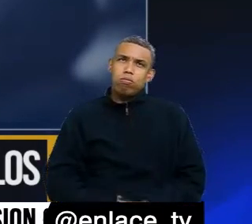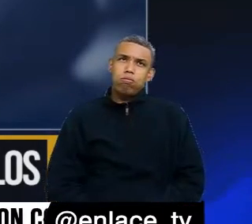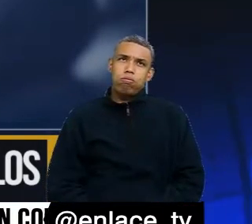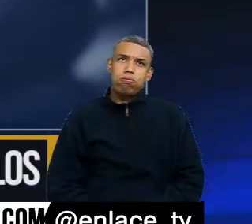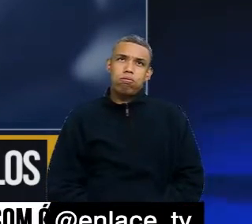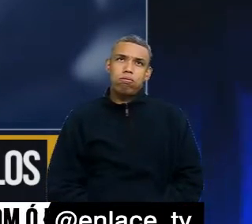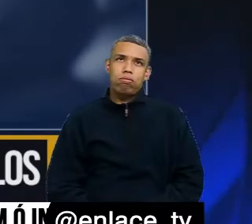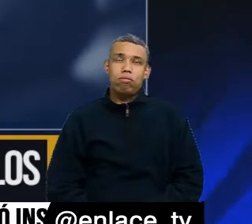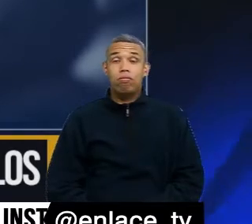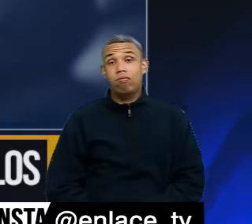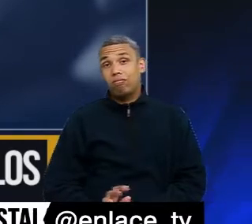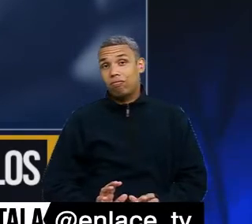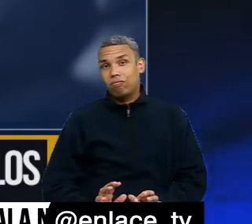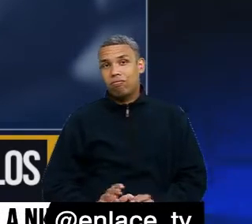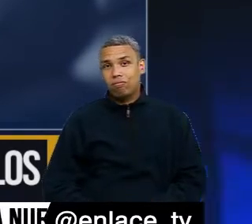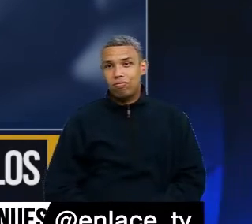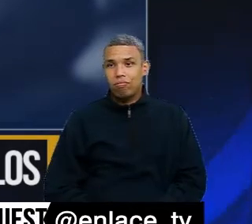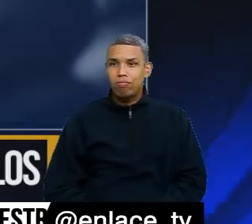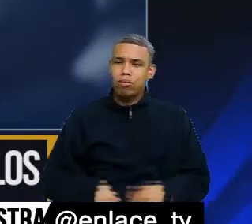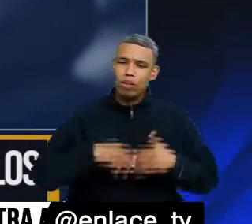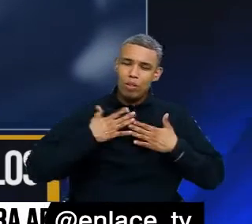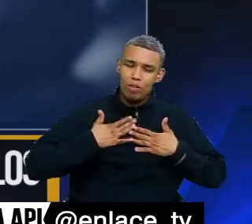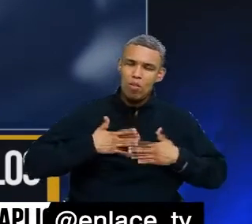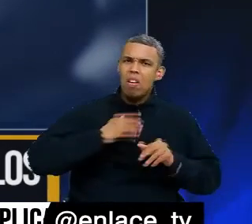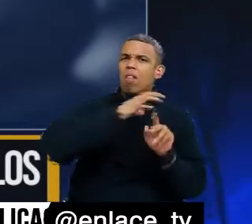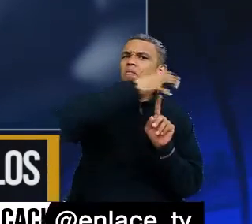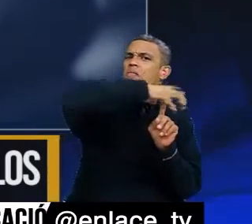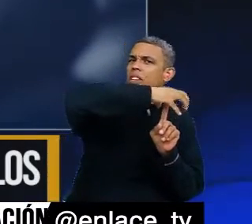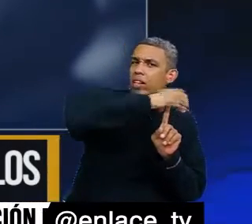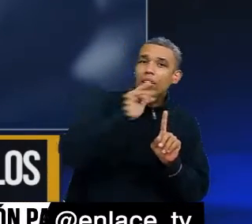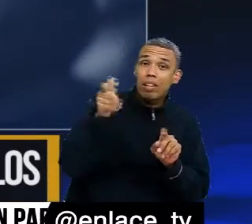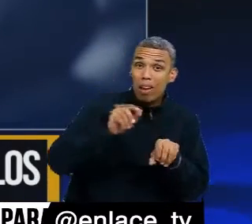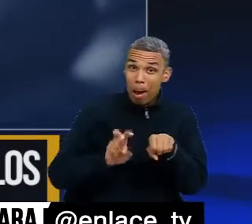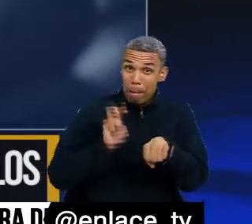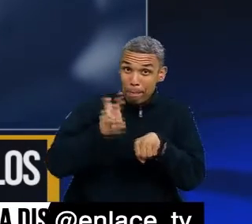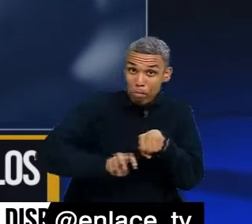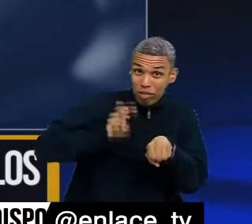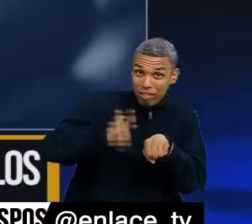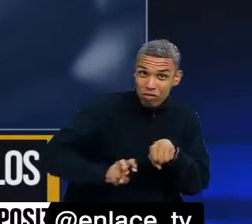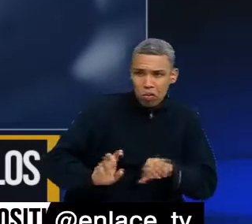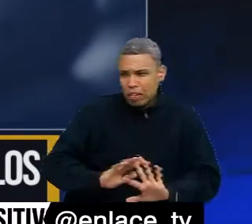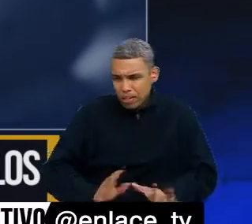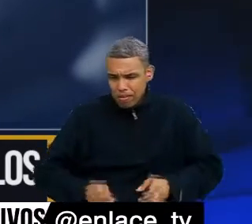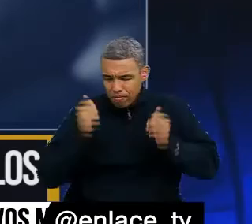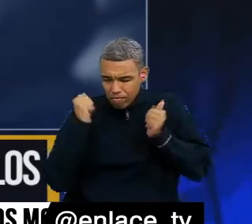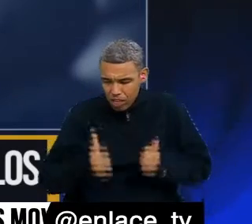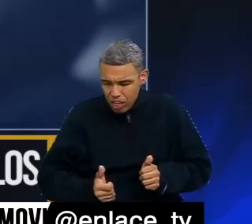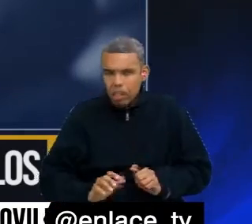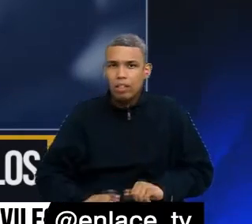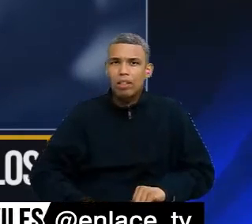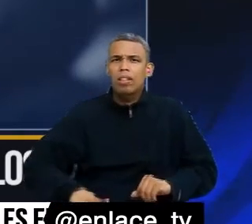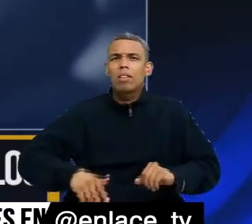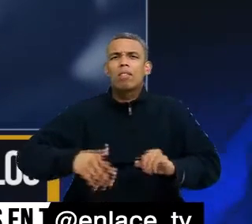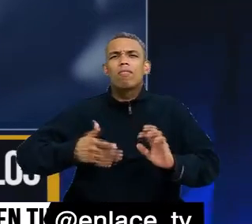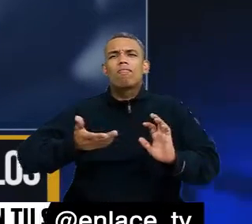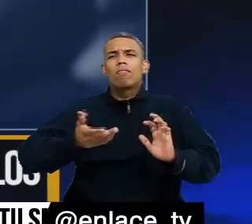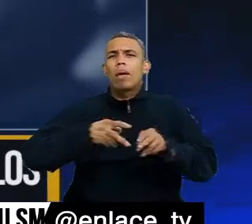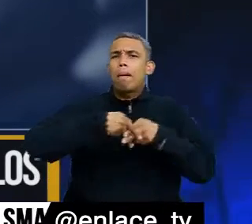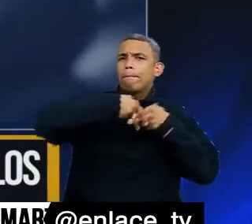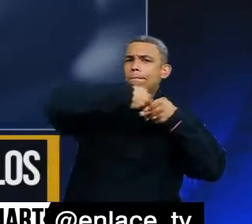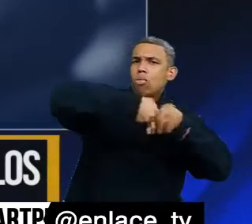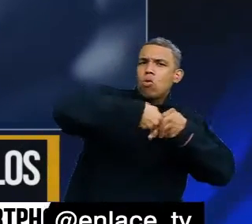poder ya ejercer. Fue una feria tranquila, sin ningún contratiempo, con una gran cantidad y calidad de